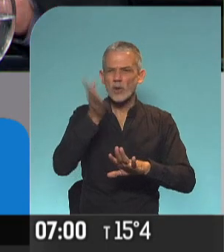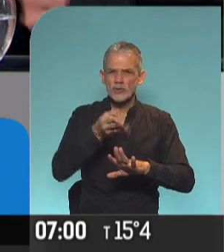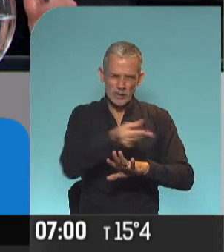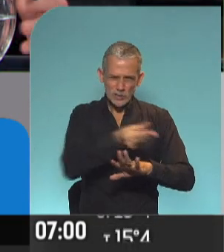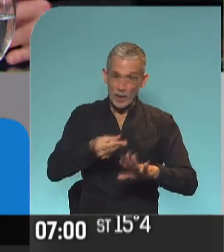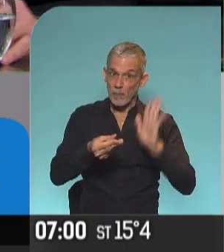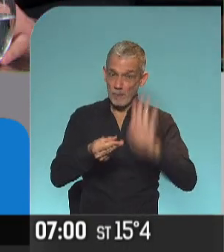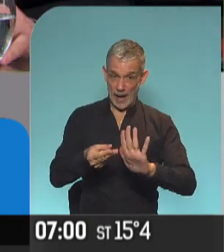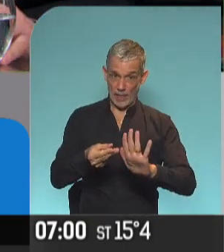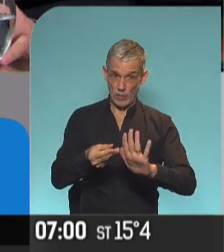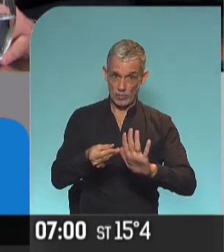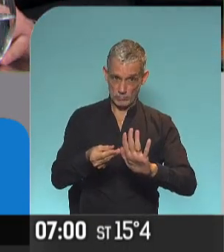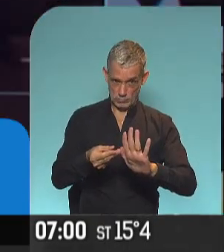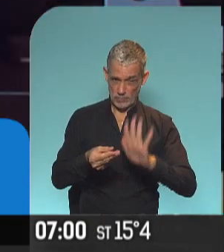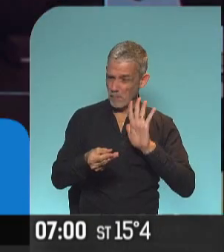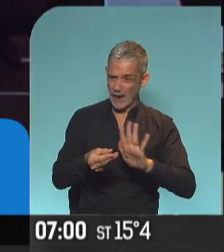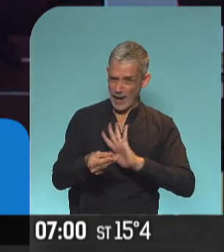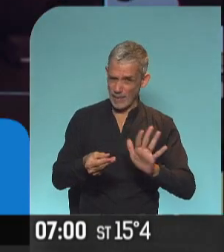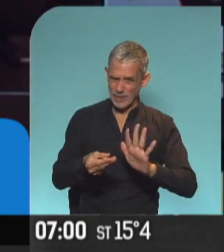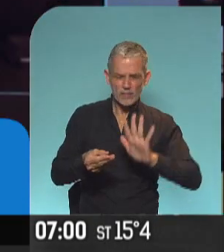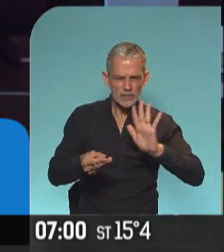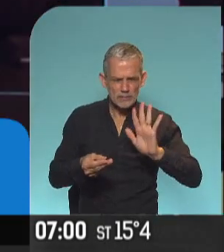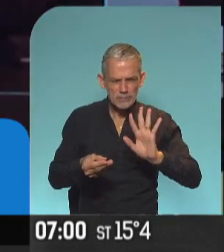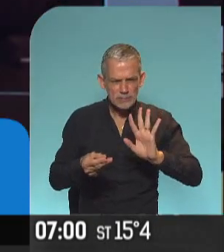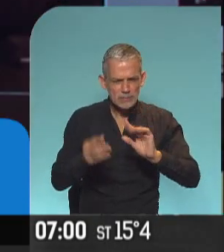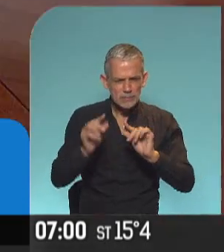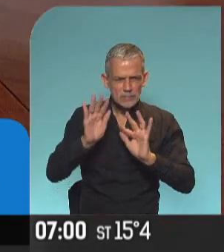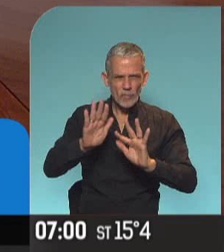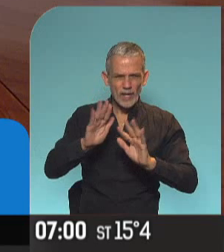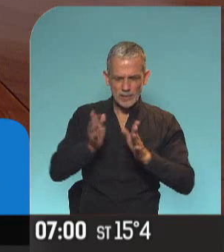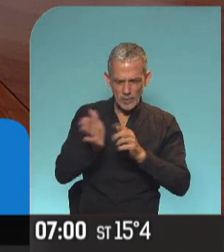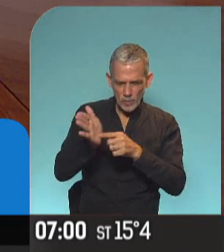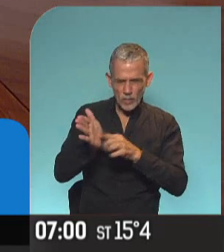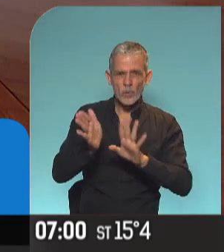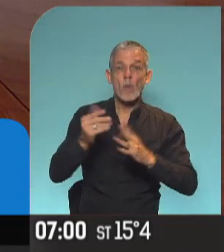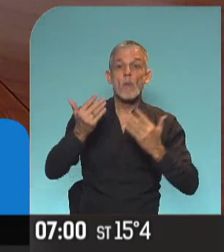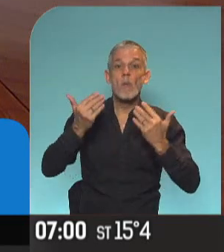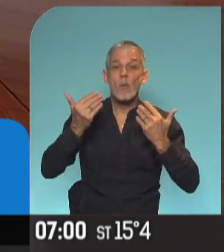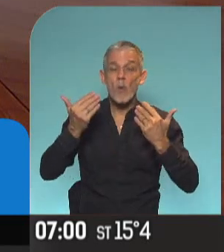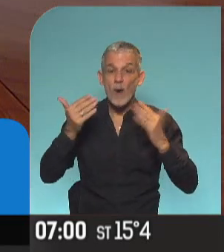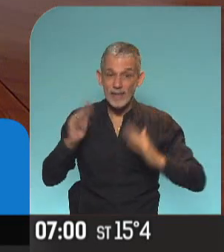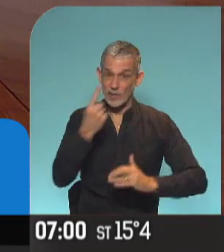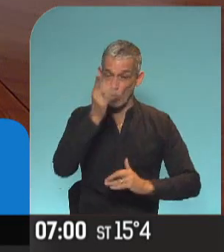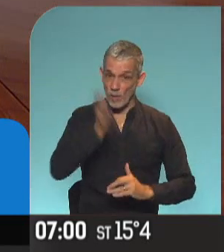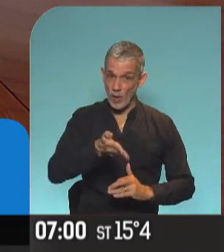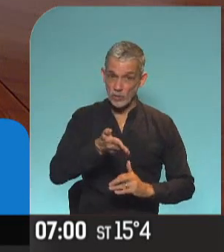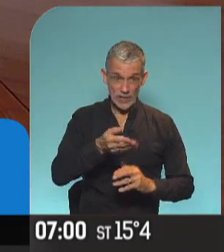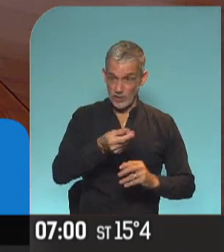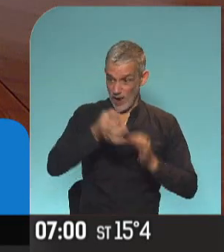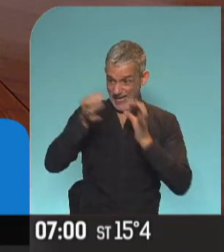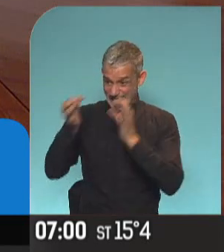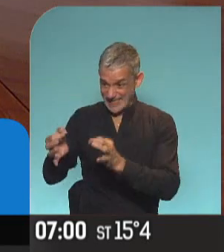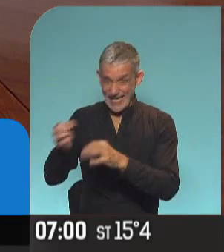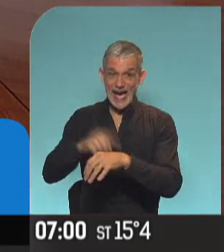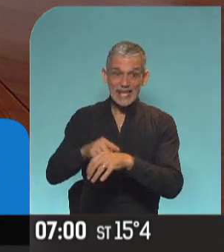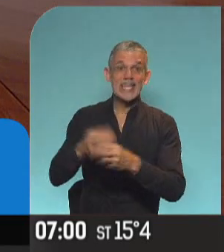% a la provincia de Buenos Aires. Me quedo en eso, a ver, no, nos quedamos en eso. Esto implica que tal vez ese 1% no llegue a